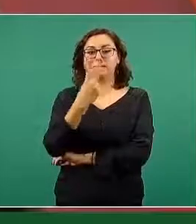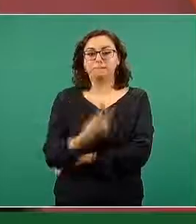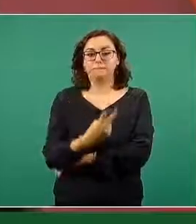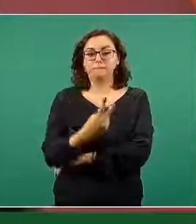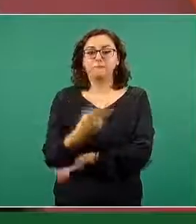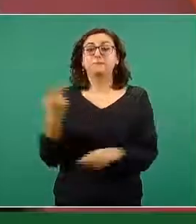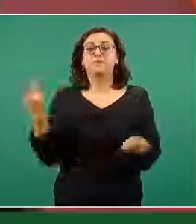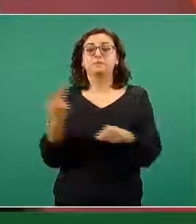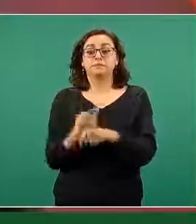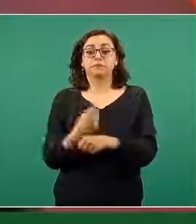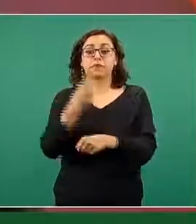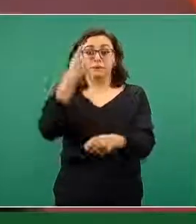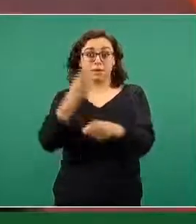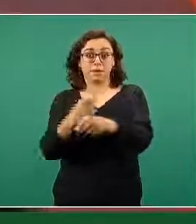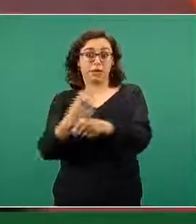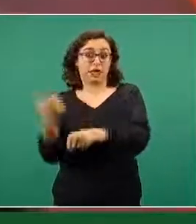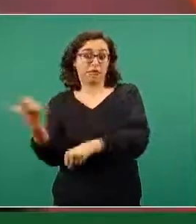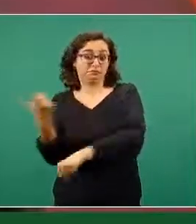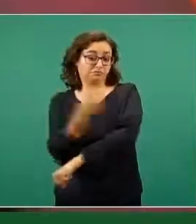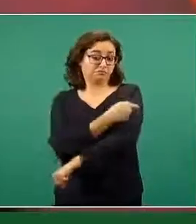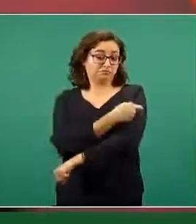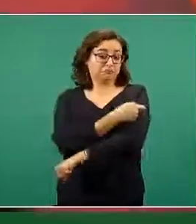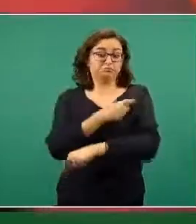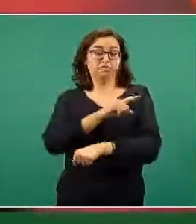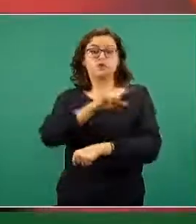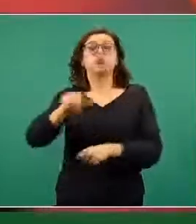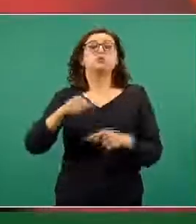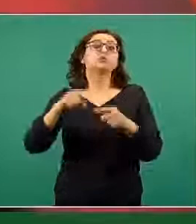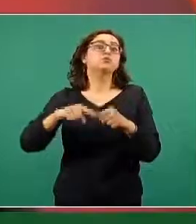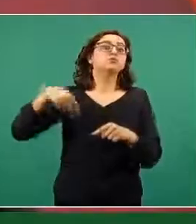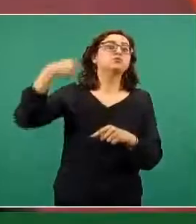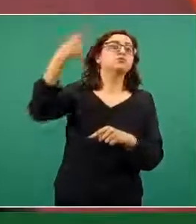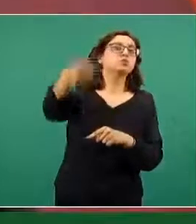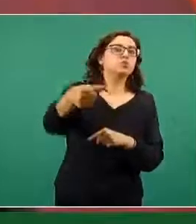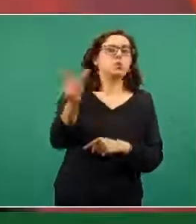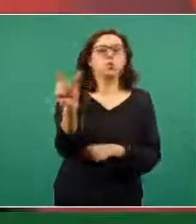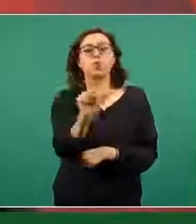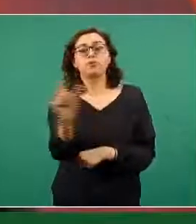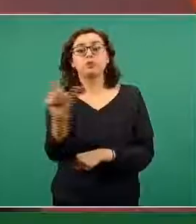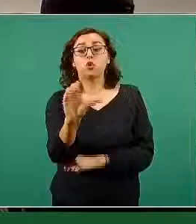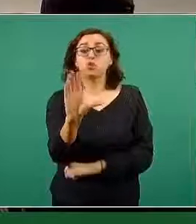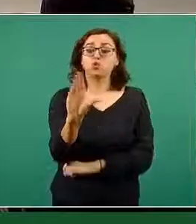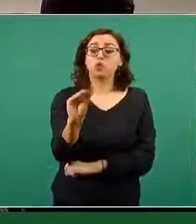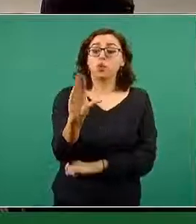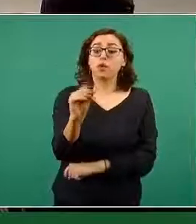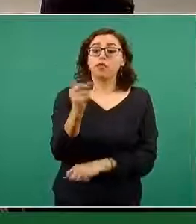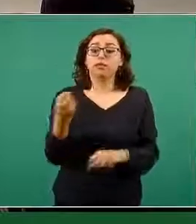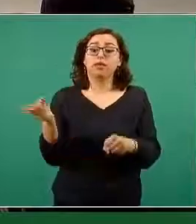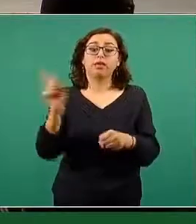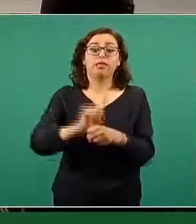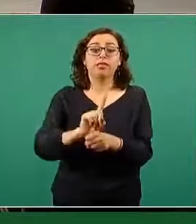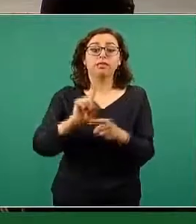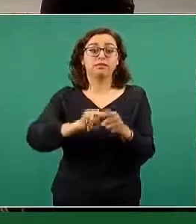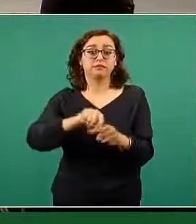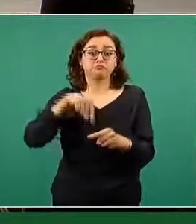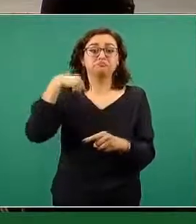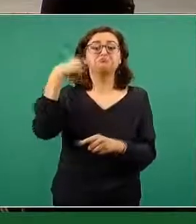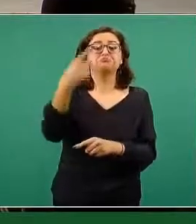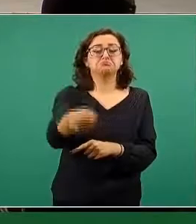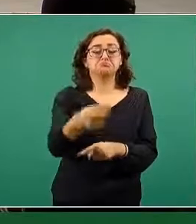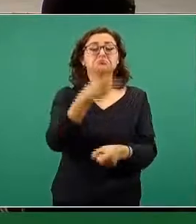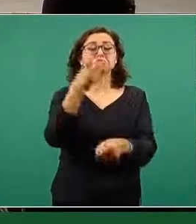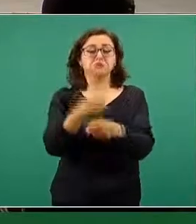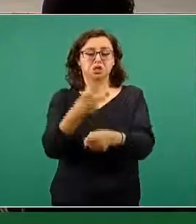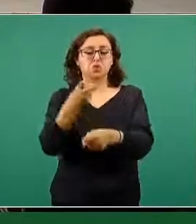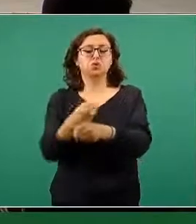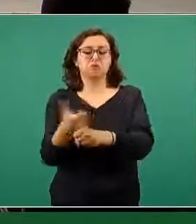días ahora el rango de días en el que se puede aplicar la segunda